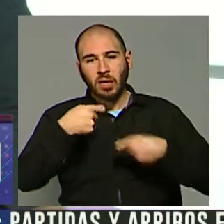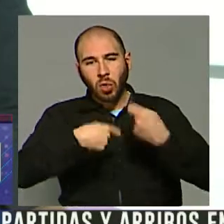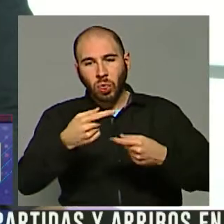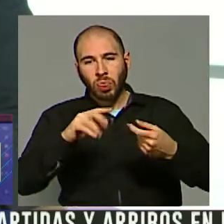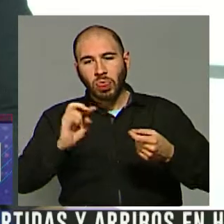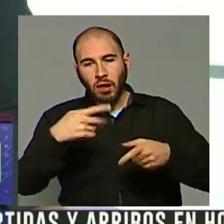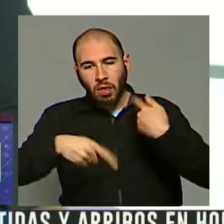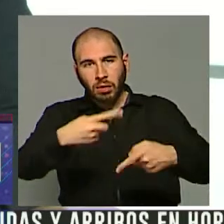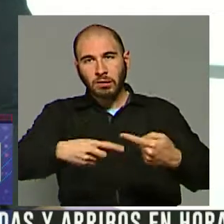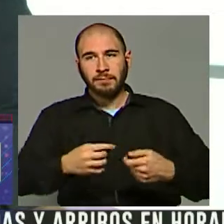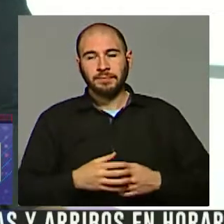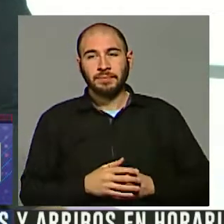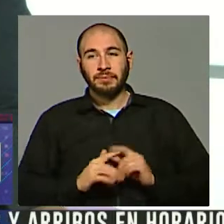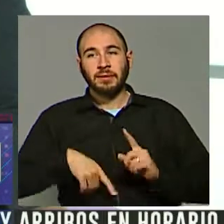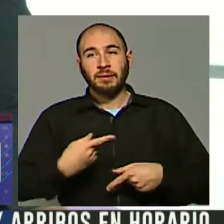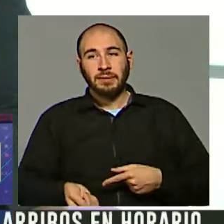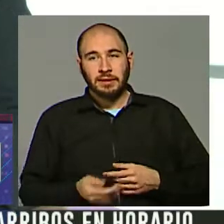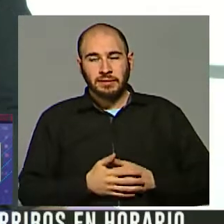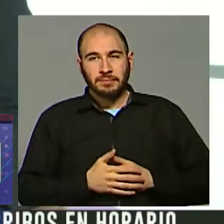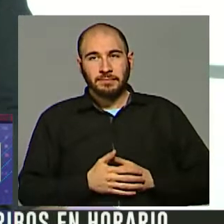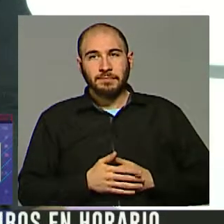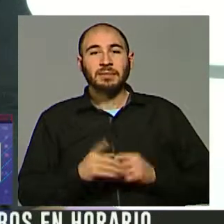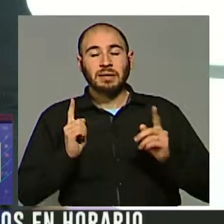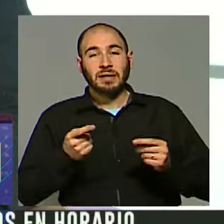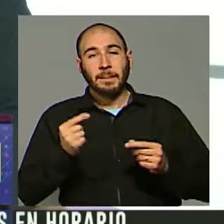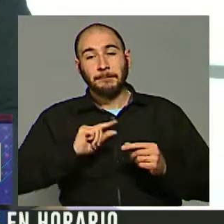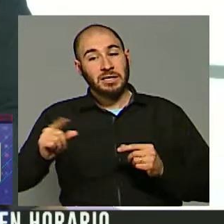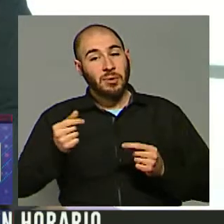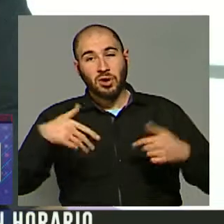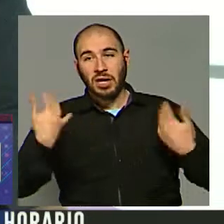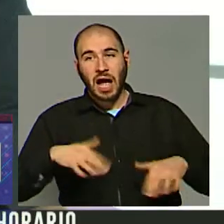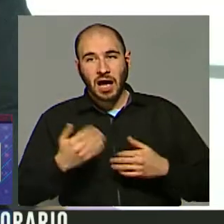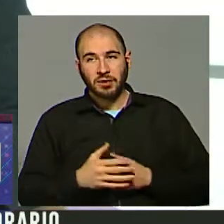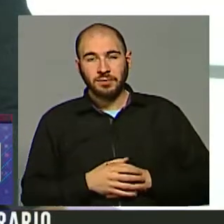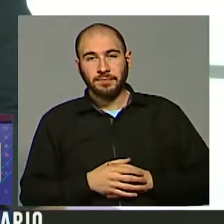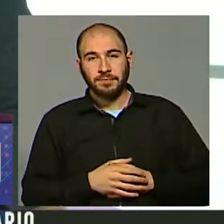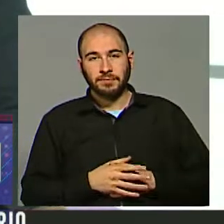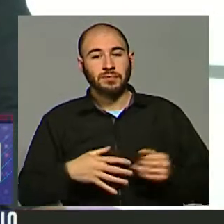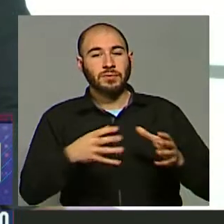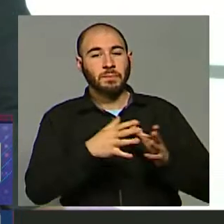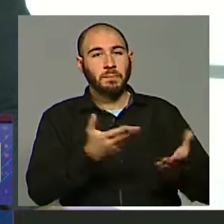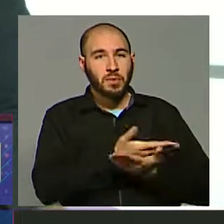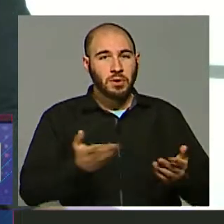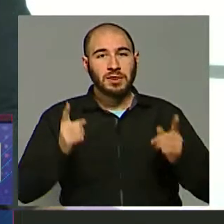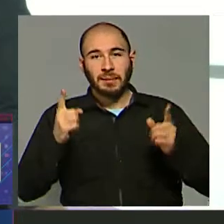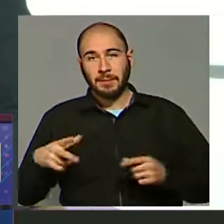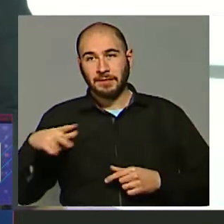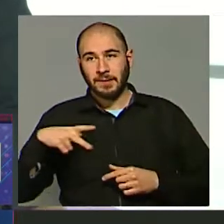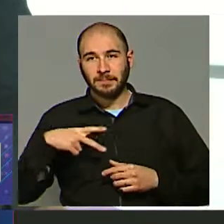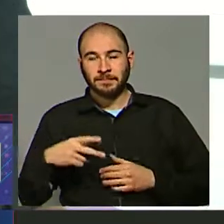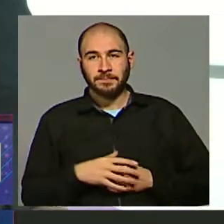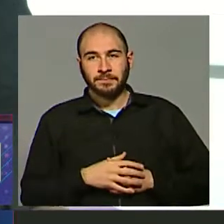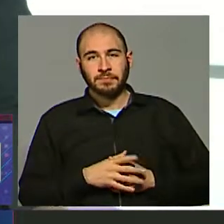cambiaria. Después, bueno, se encareció también el crédito, tanto para el sector público como para el sector privado.